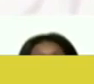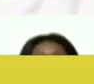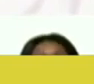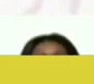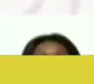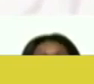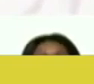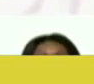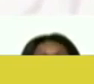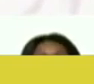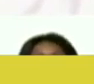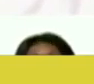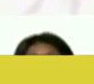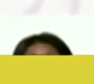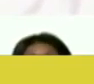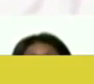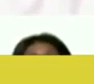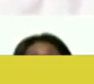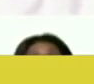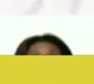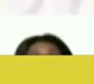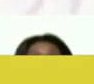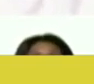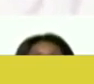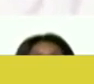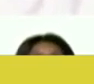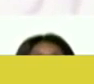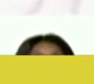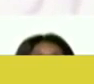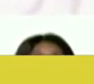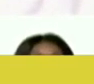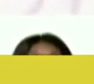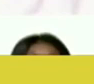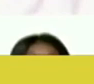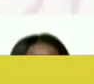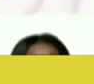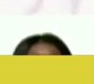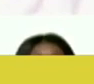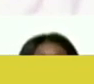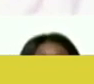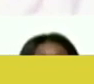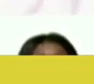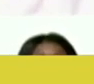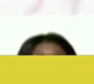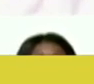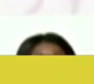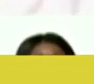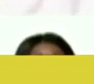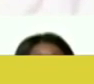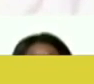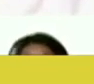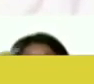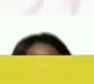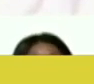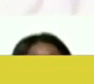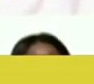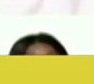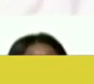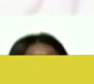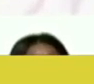Chacao. Mire el ataque que hicieron contra la CANTV en Carabobo. Mire el ataque que hicieron contra las máquinas del Consejo Nacional